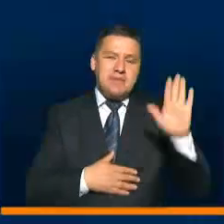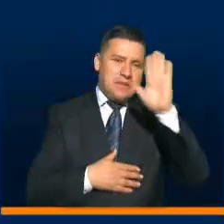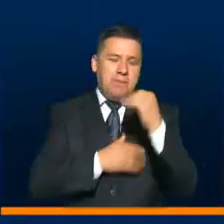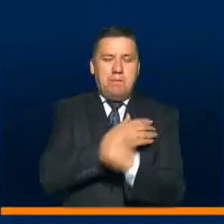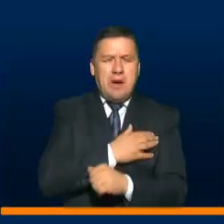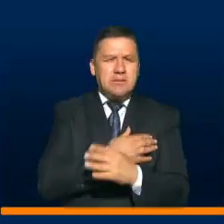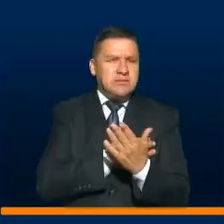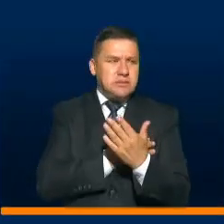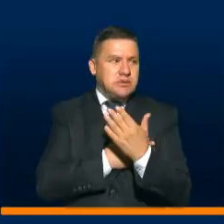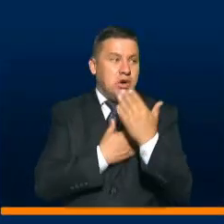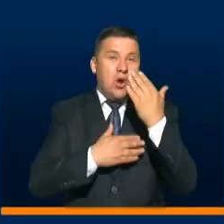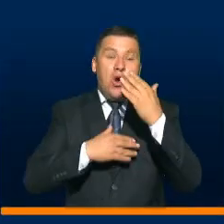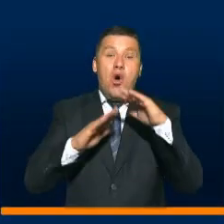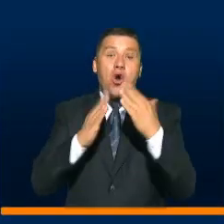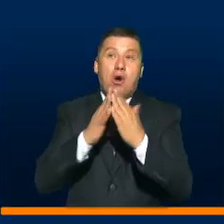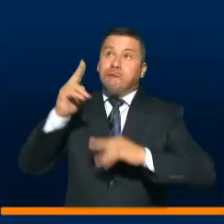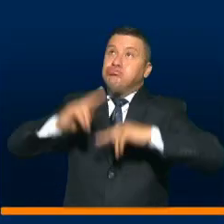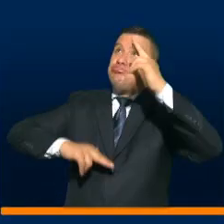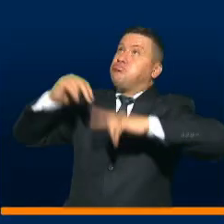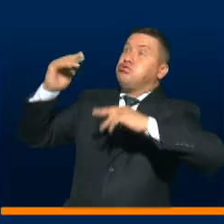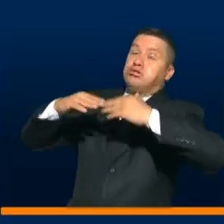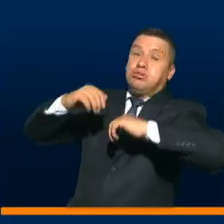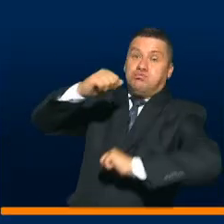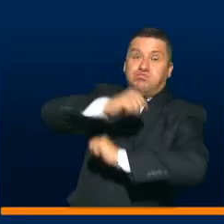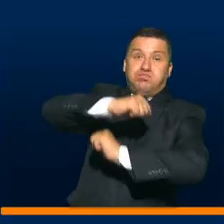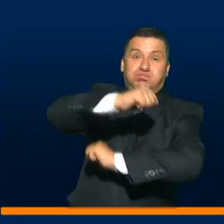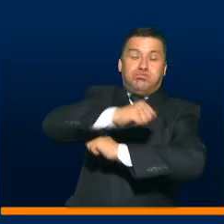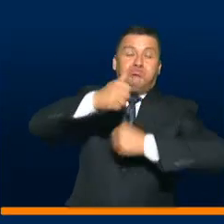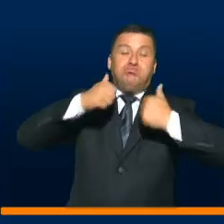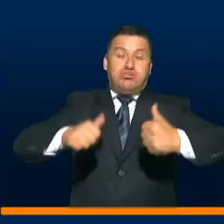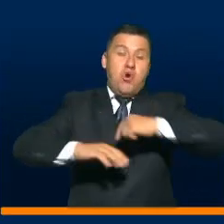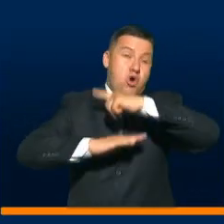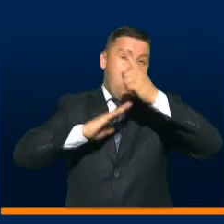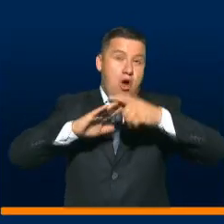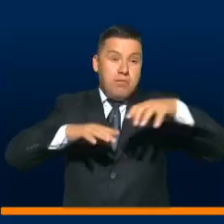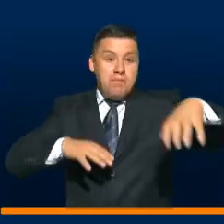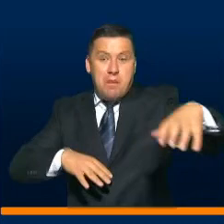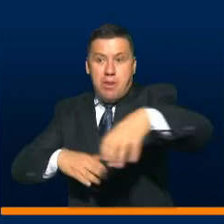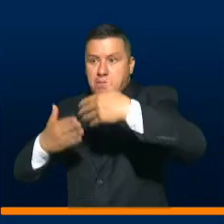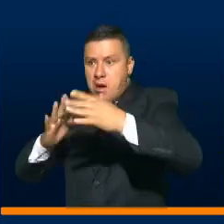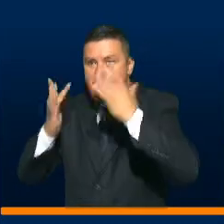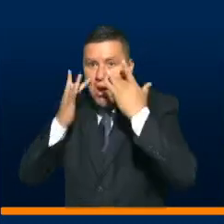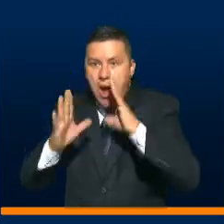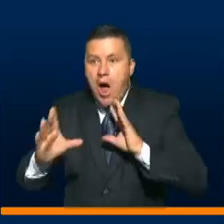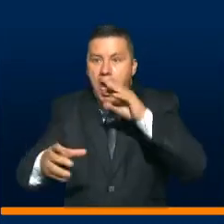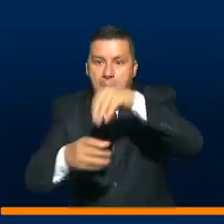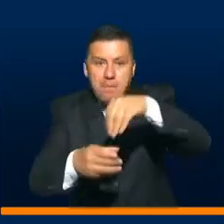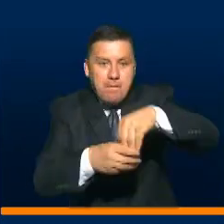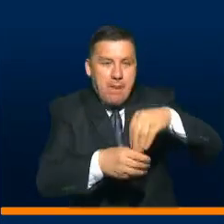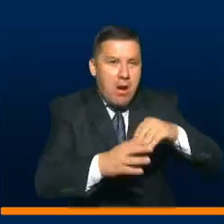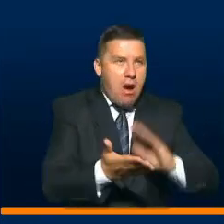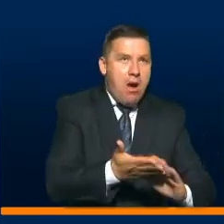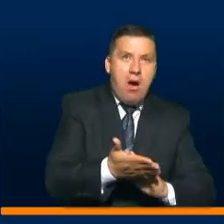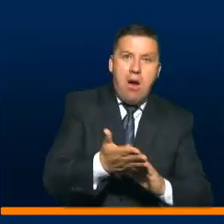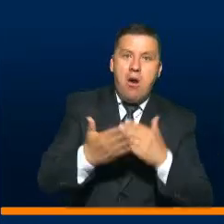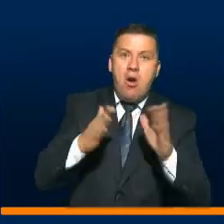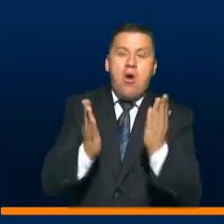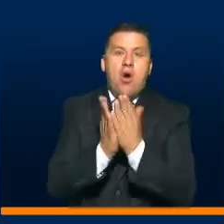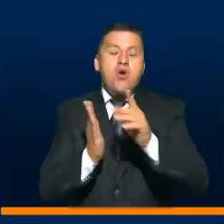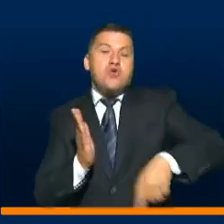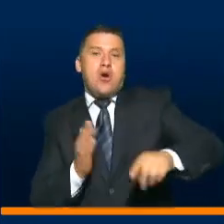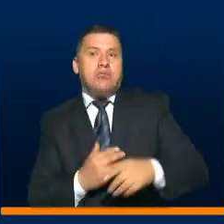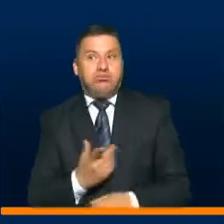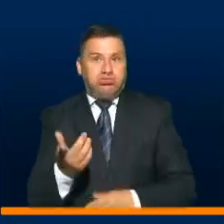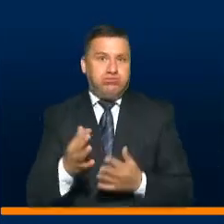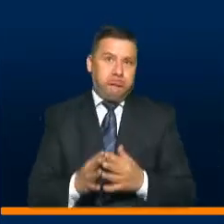de Boyacá, unos megacolegios con amplia infraestructura, con una dotación muy importante que se le dio a esos colegios, y algo fundamental, que